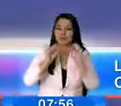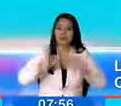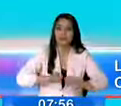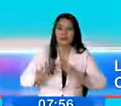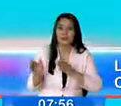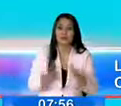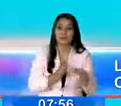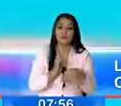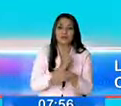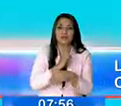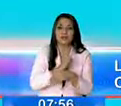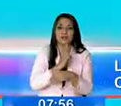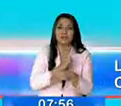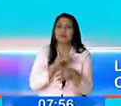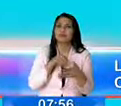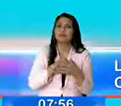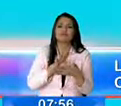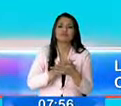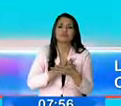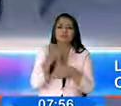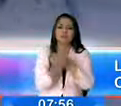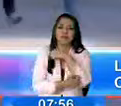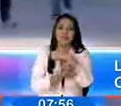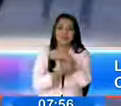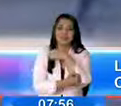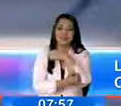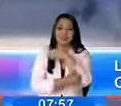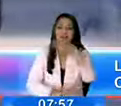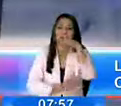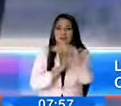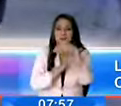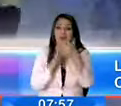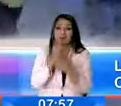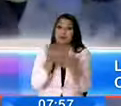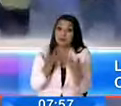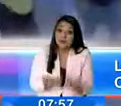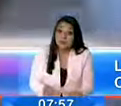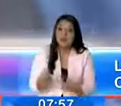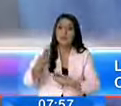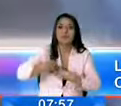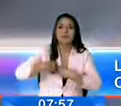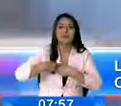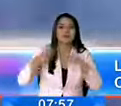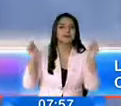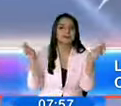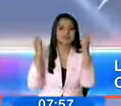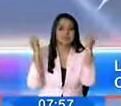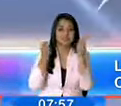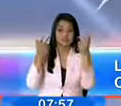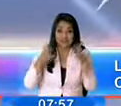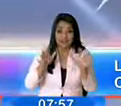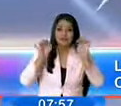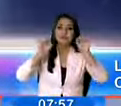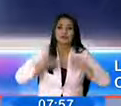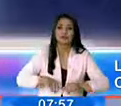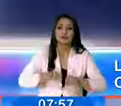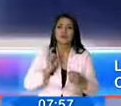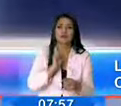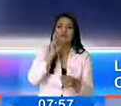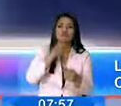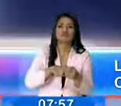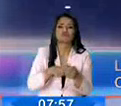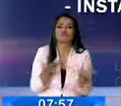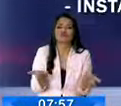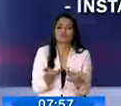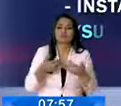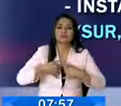utilizará la etiqueta por un país de paz. Si usted desea ser parte de esta fiesta deportiva, puede hacerlo inscribiéndose en